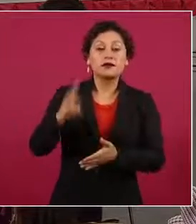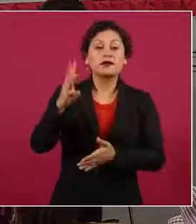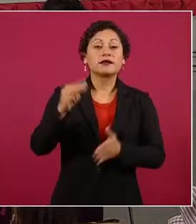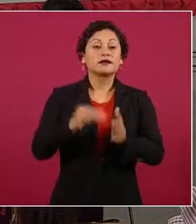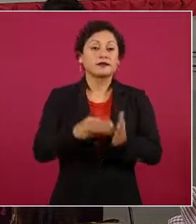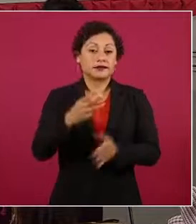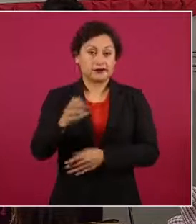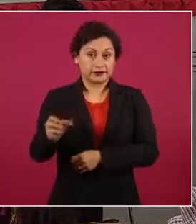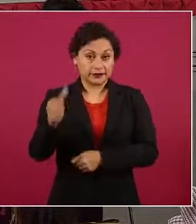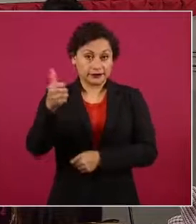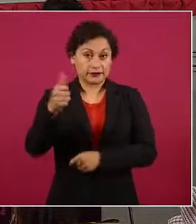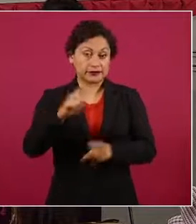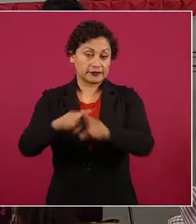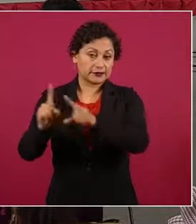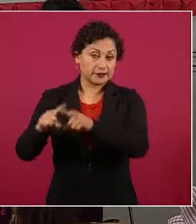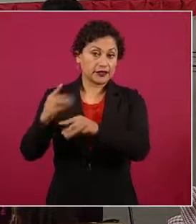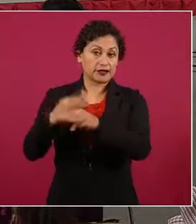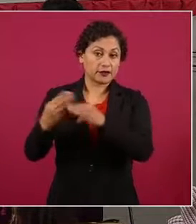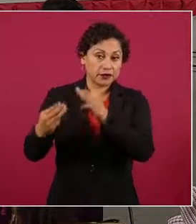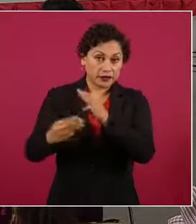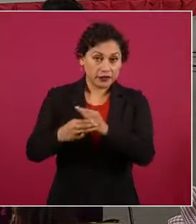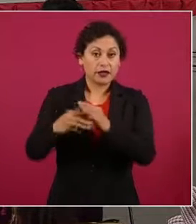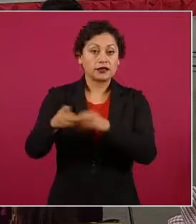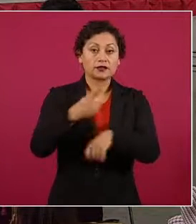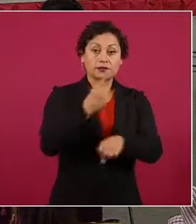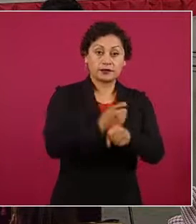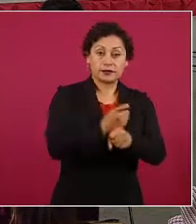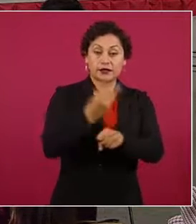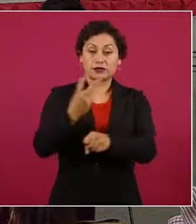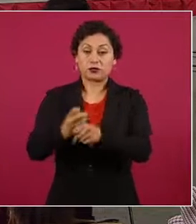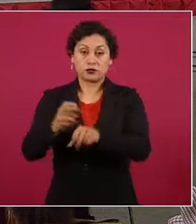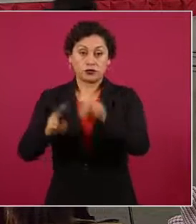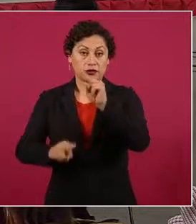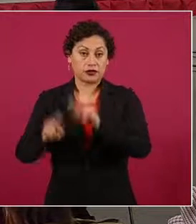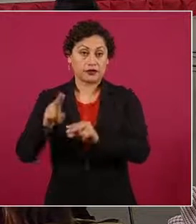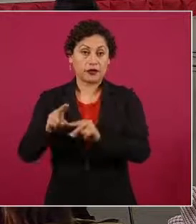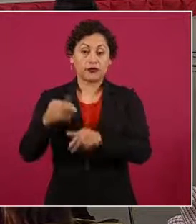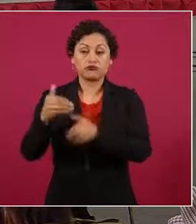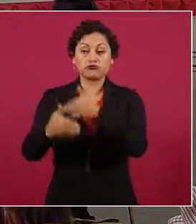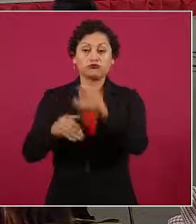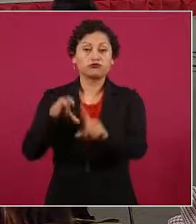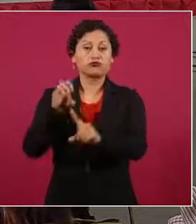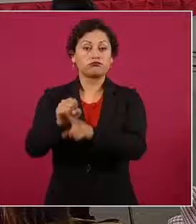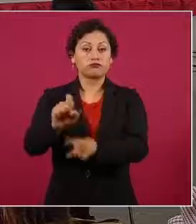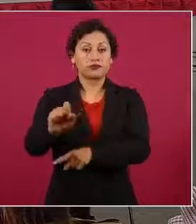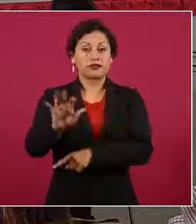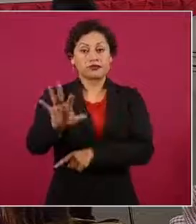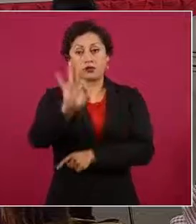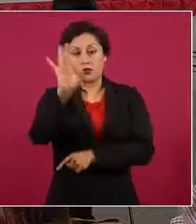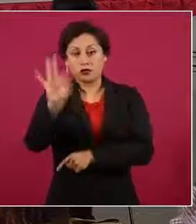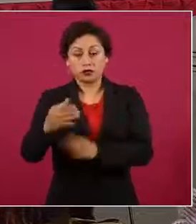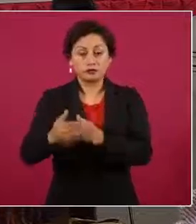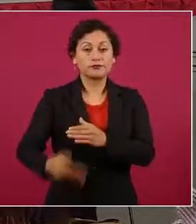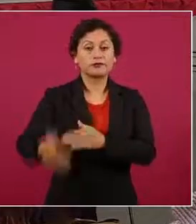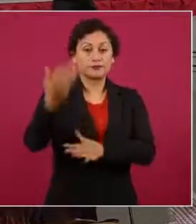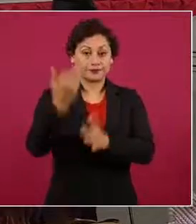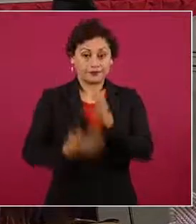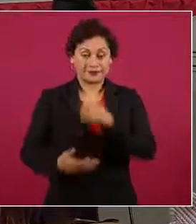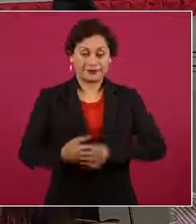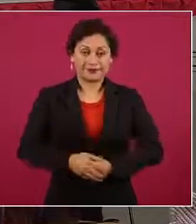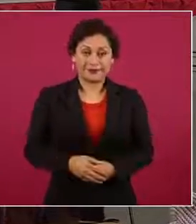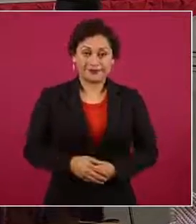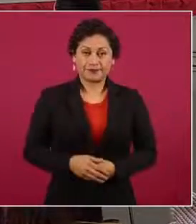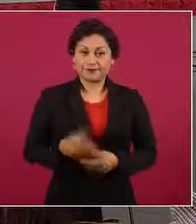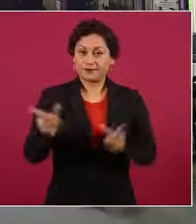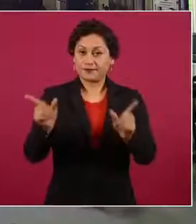equipo médico, tanto para primer como segundo nivel, con un avance del 25%. Es cuanto, señor presidente. Muchas gracias.